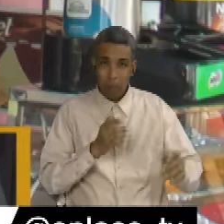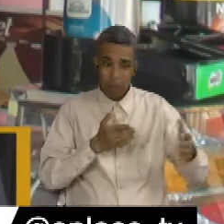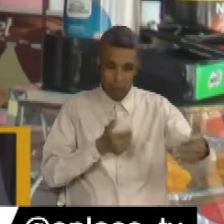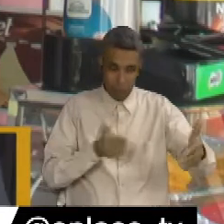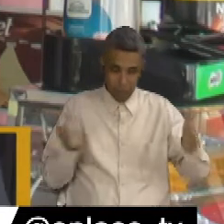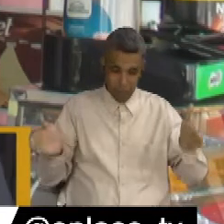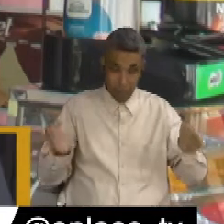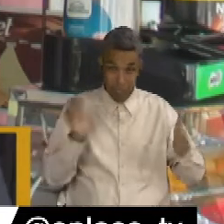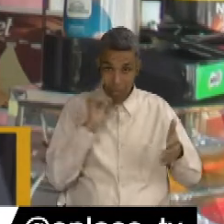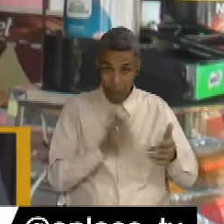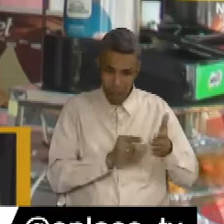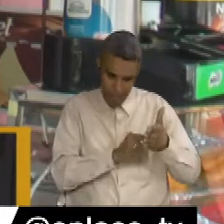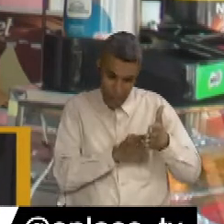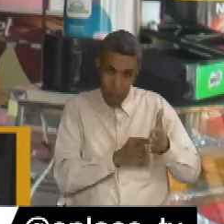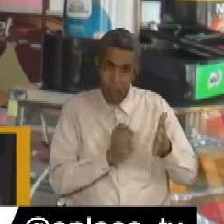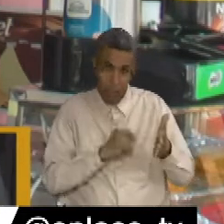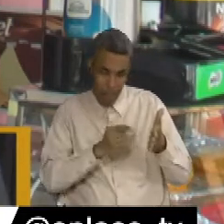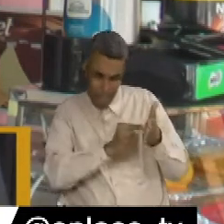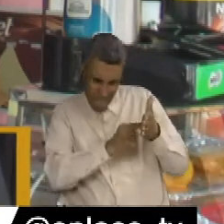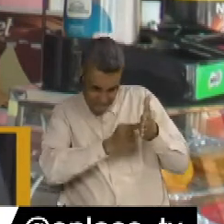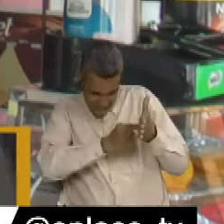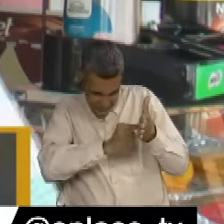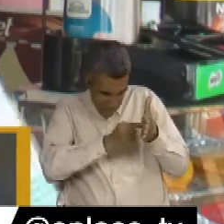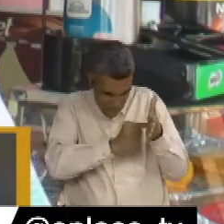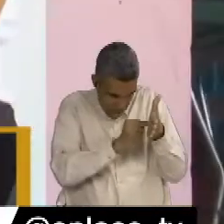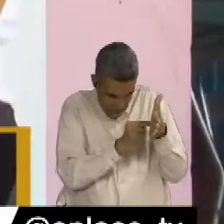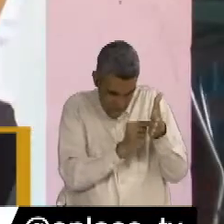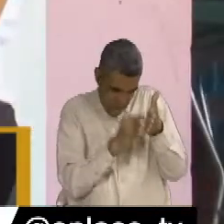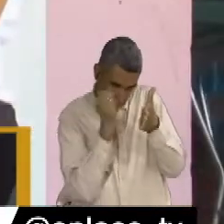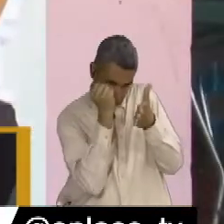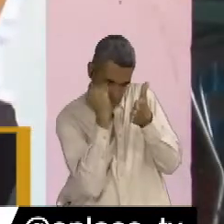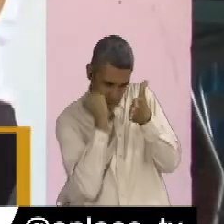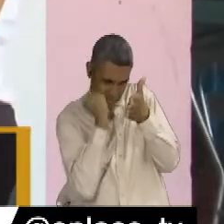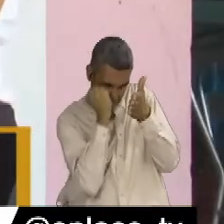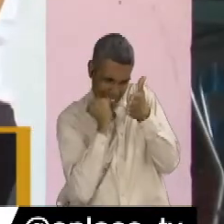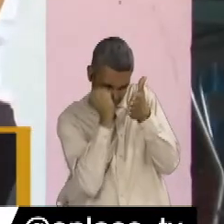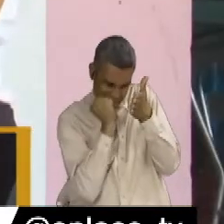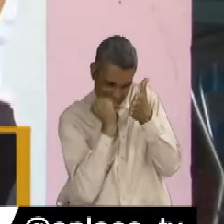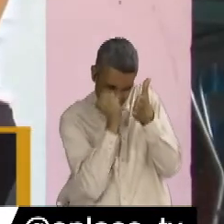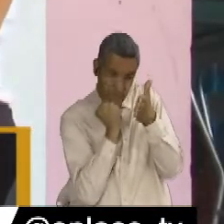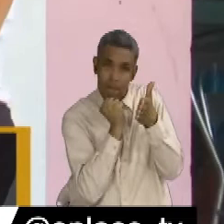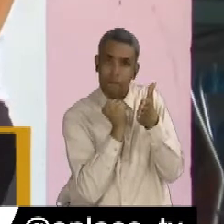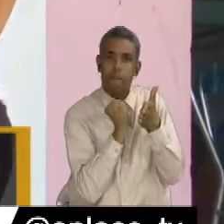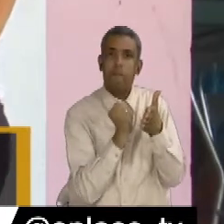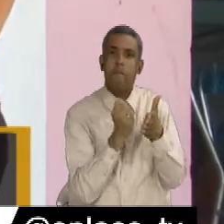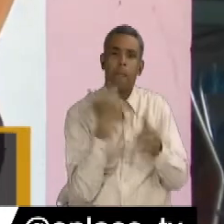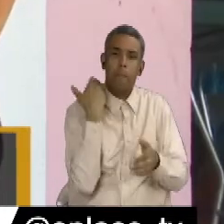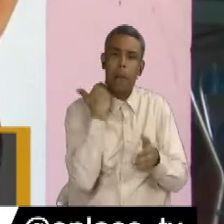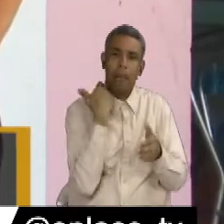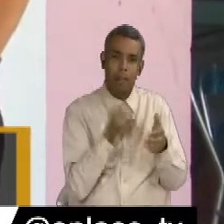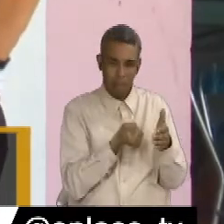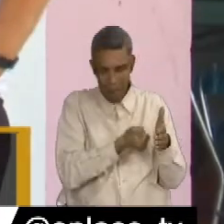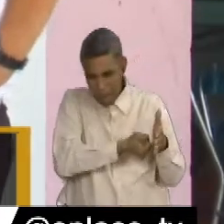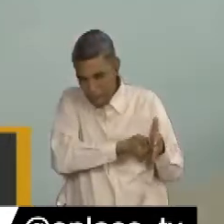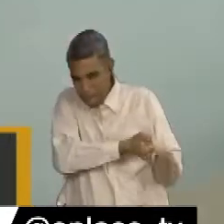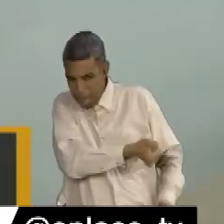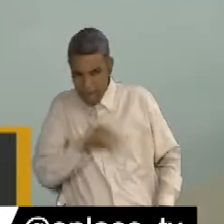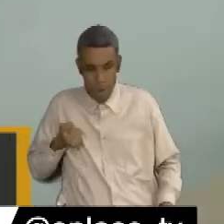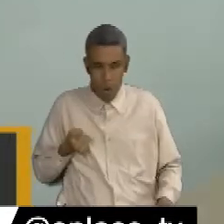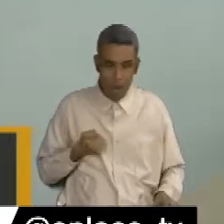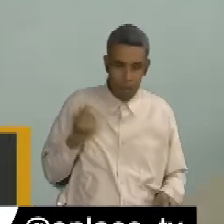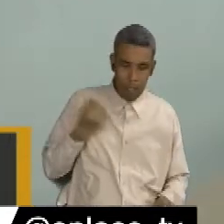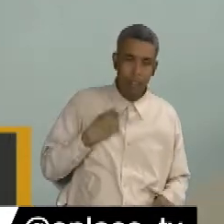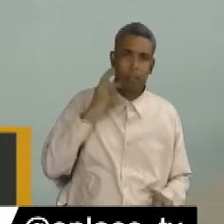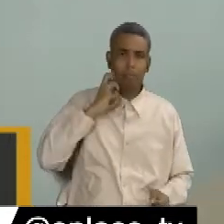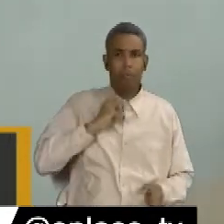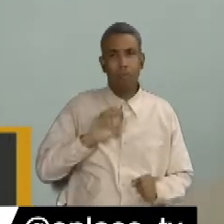sistema. De manera que ya están, eso ya lo tienen por costumbre. El afectado hace un llamado a las autoridades para que se brinde mayor seguridad